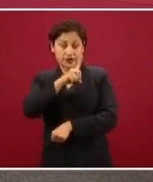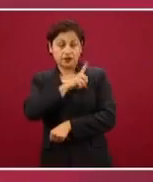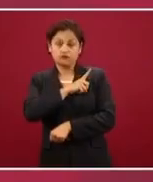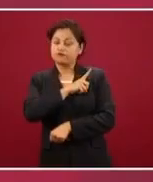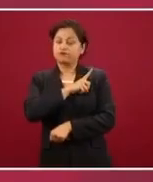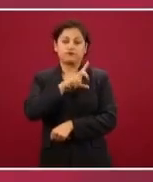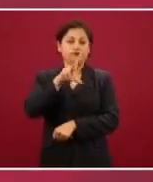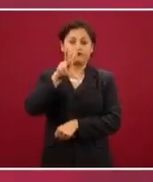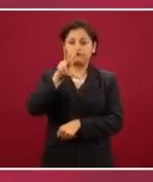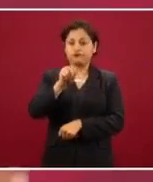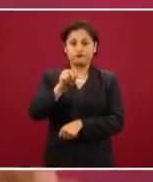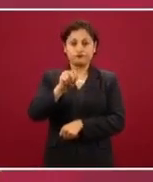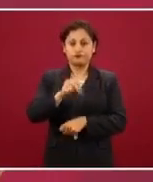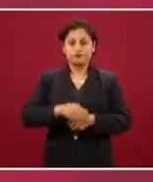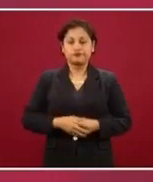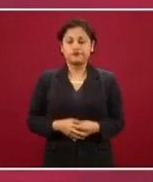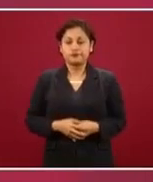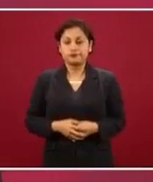para